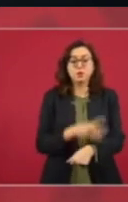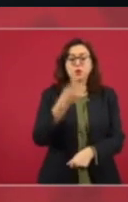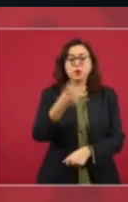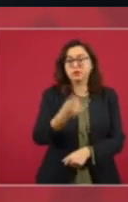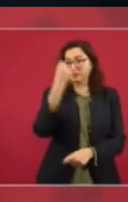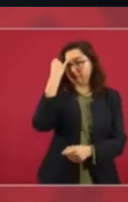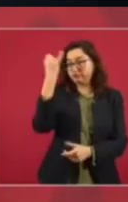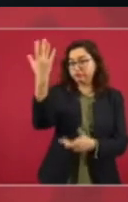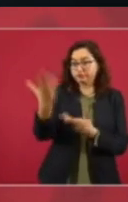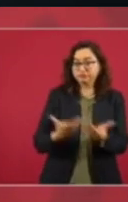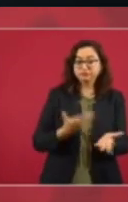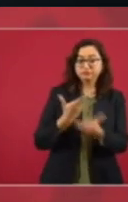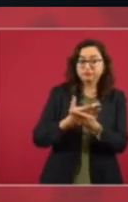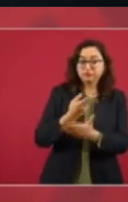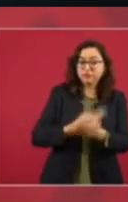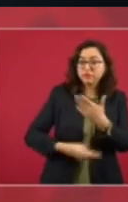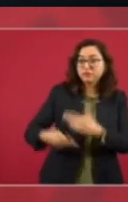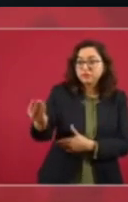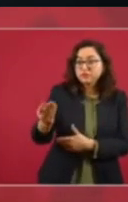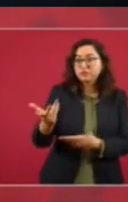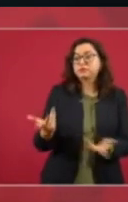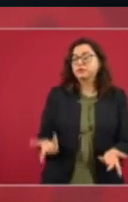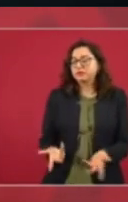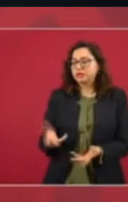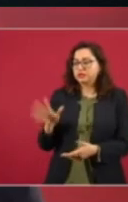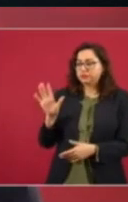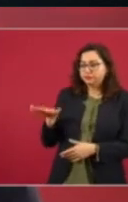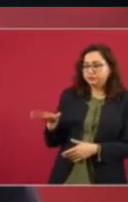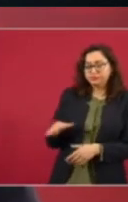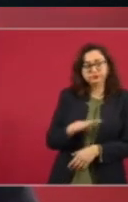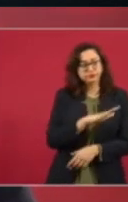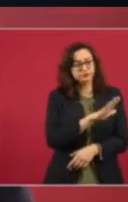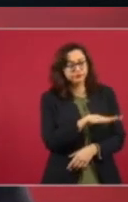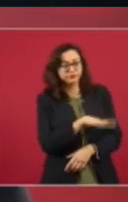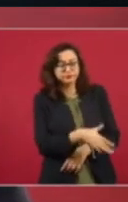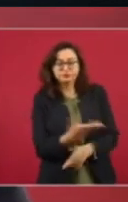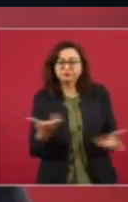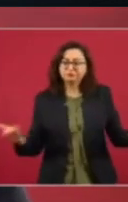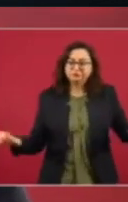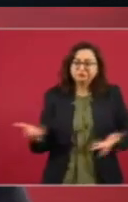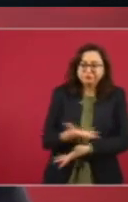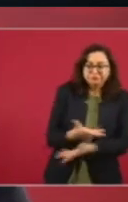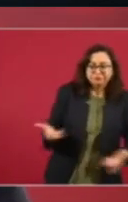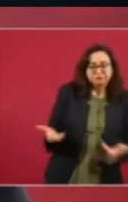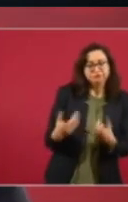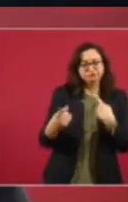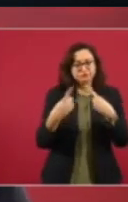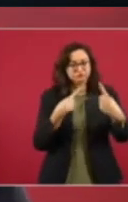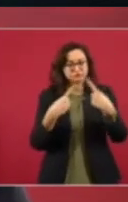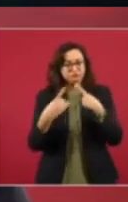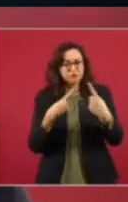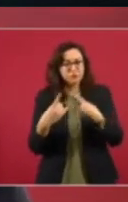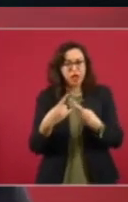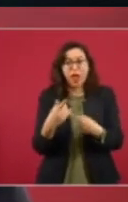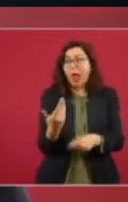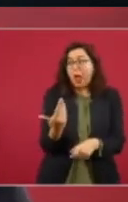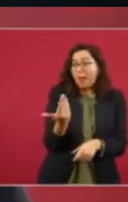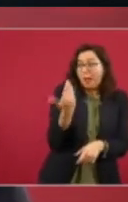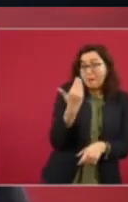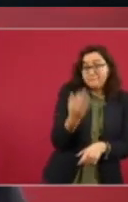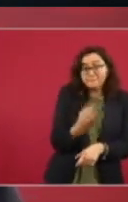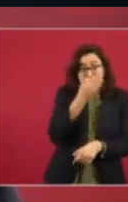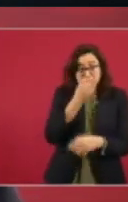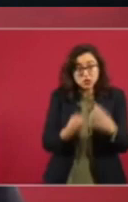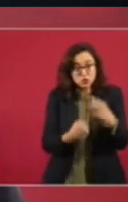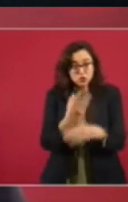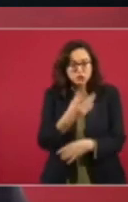con los sectores que no es nuevo, ya tenía algún tiempo de haberse iniciado y discutido,